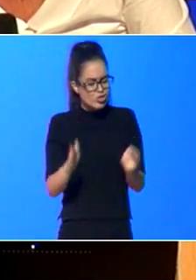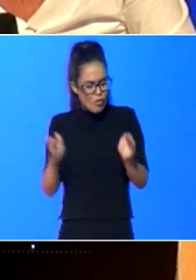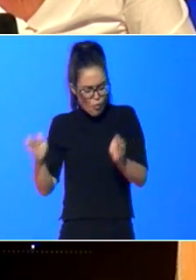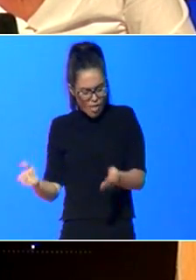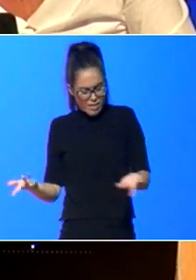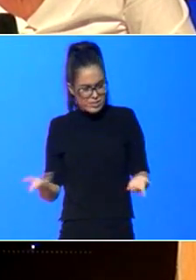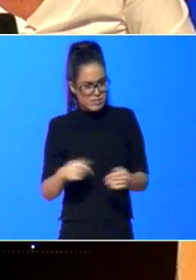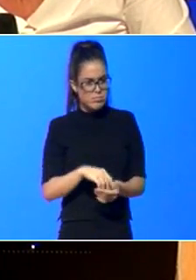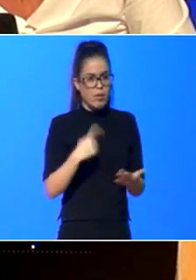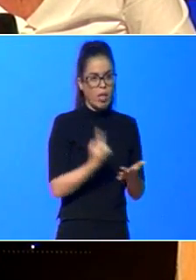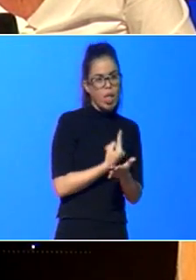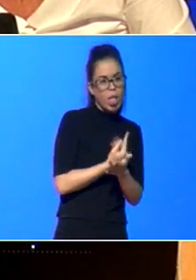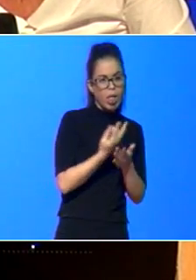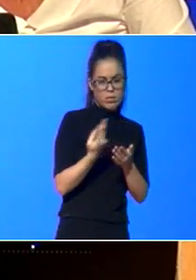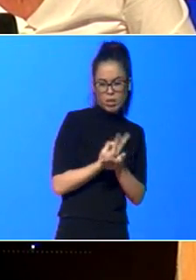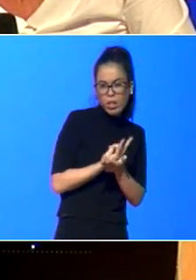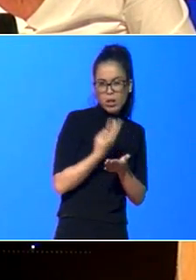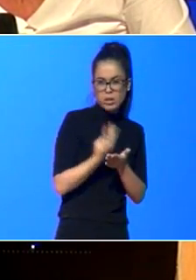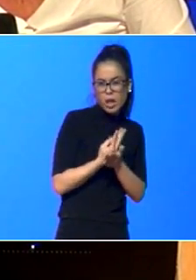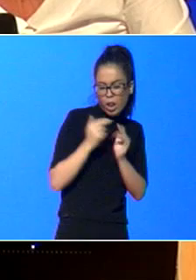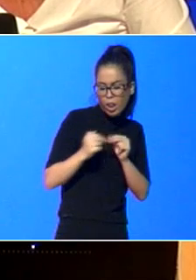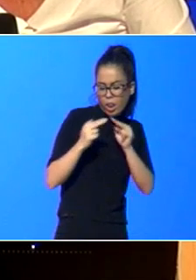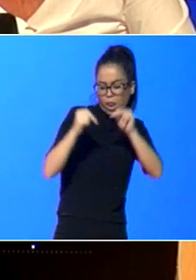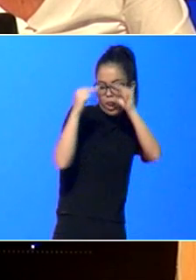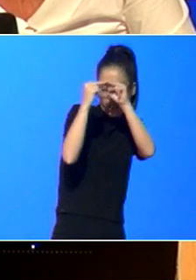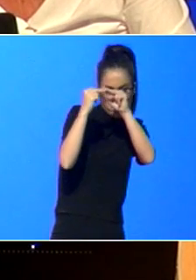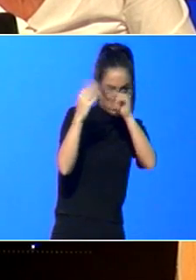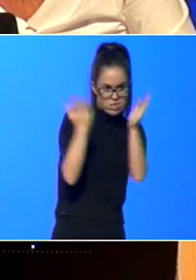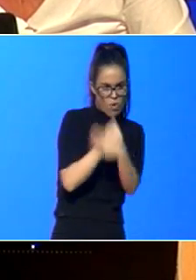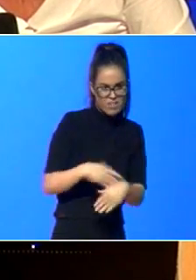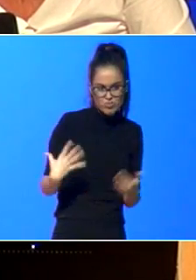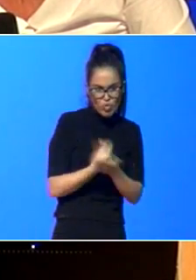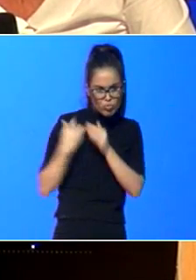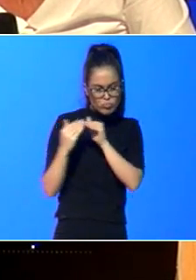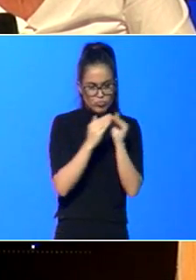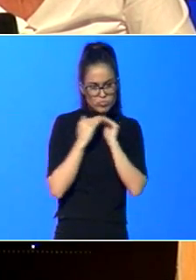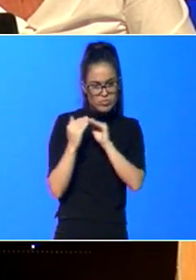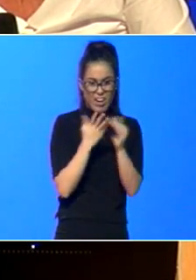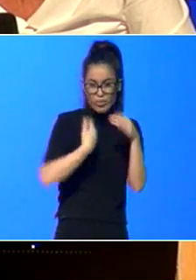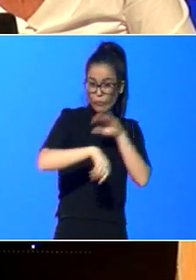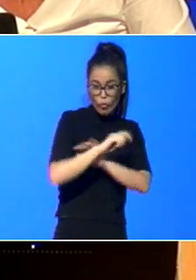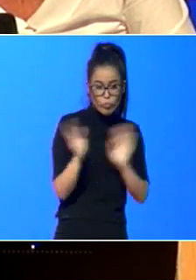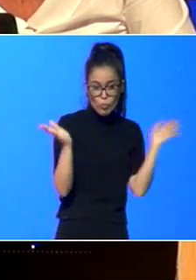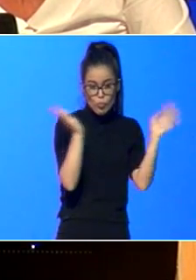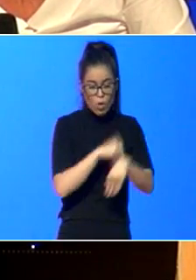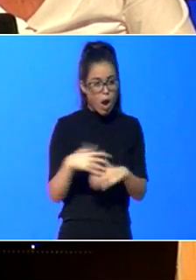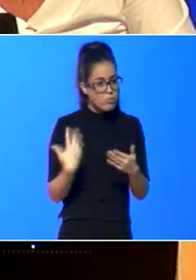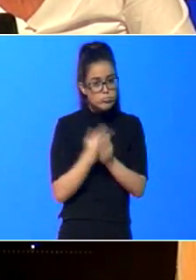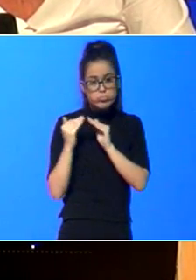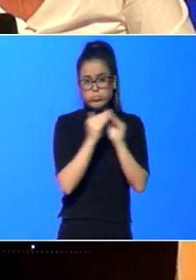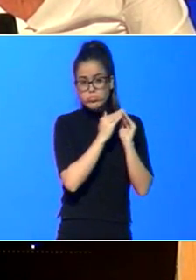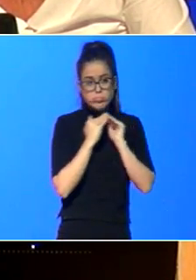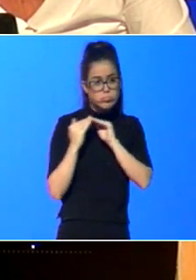mailako, bigarren mailako, hirugarren mailako pertsonak futbolian modura. Hemen dano gauzela maila bardinian. Eta dela,